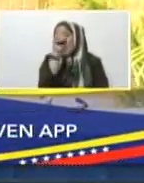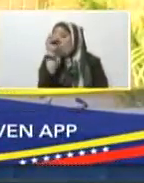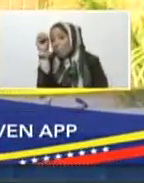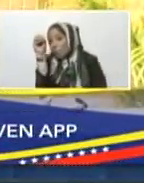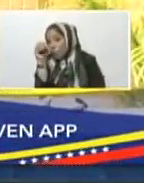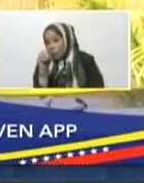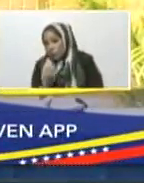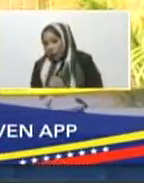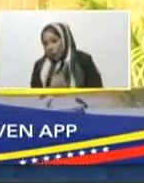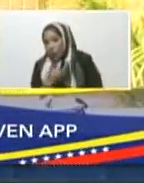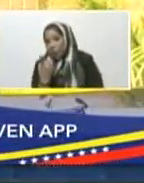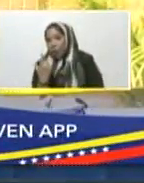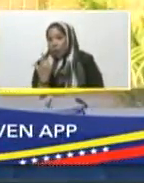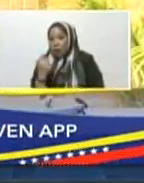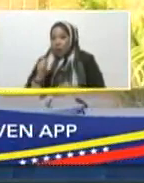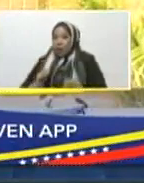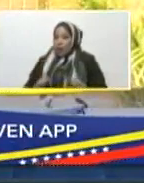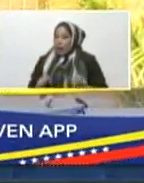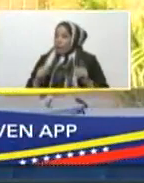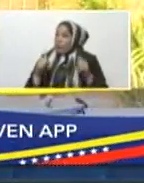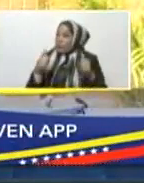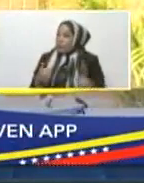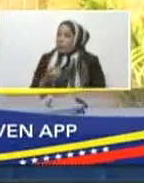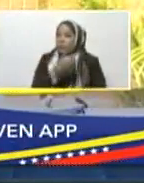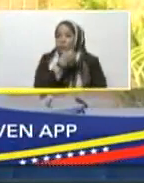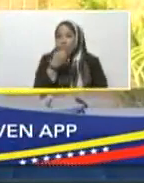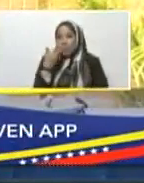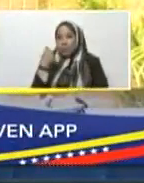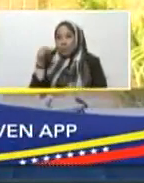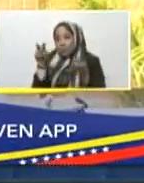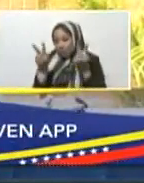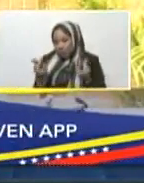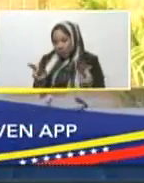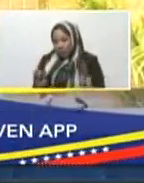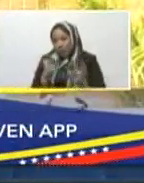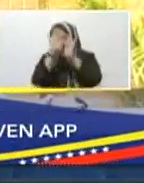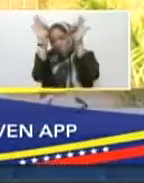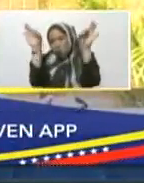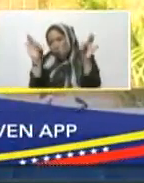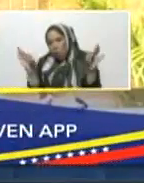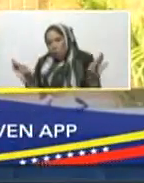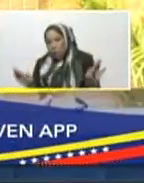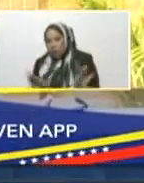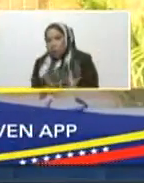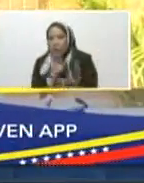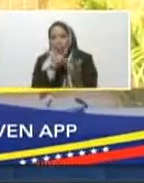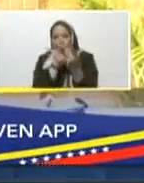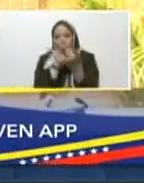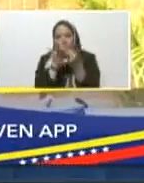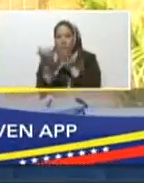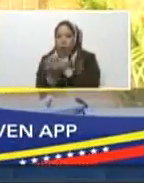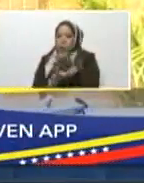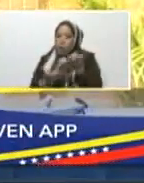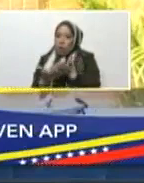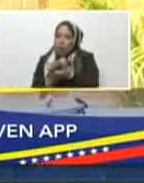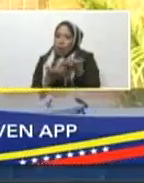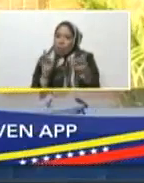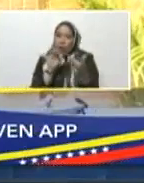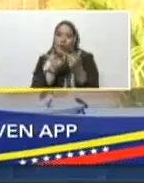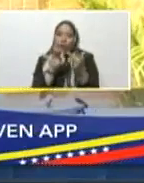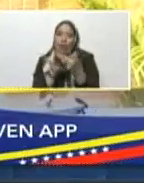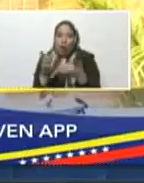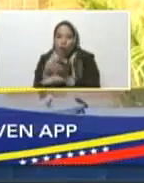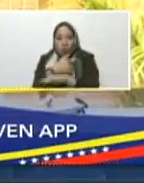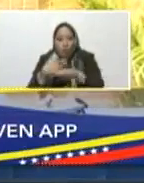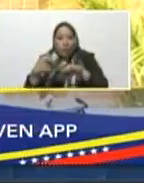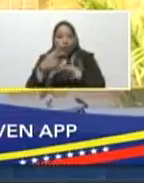empezando. Esto tiene que ir mejorando, esta es la nueva forma. La conexión directa. del problema que usted tiene en su comunidad,